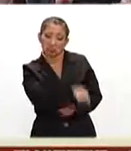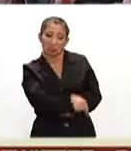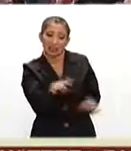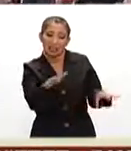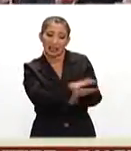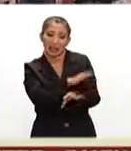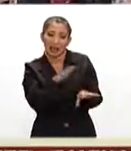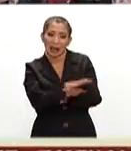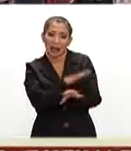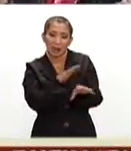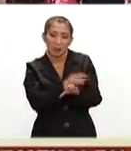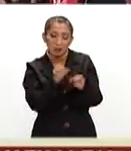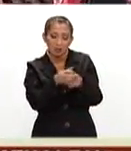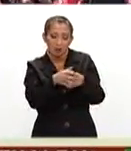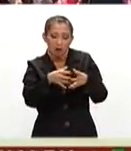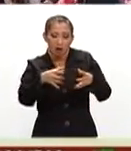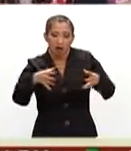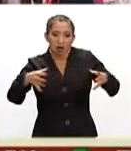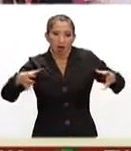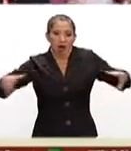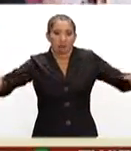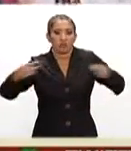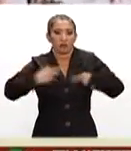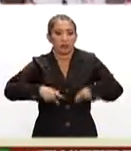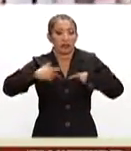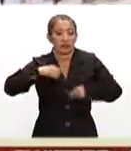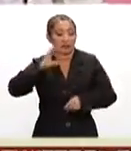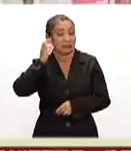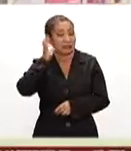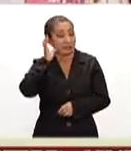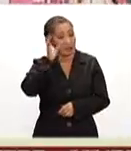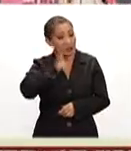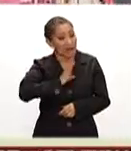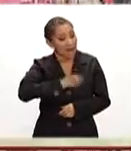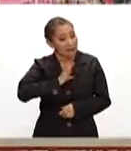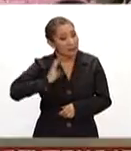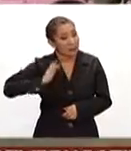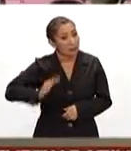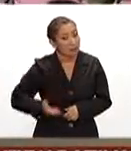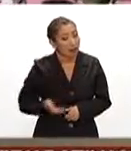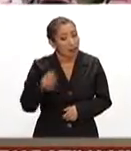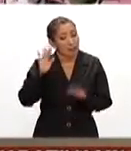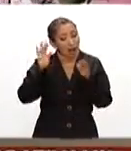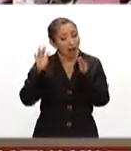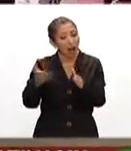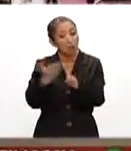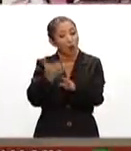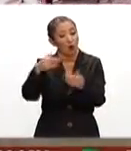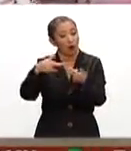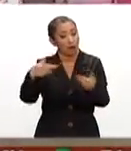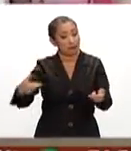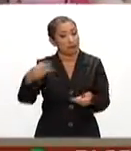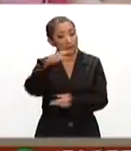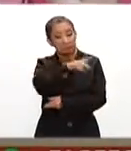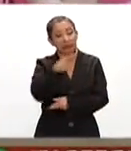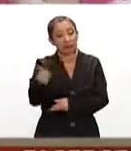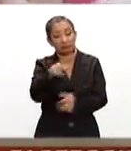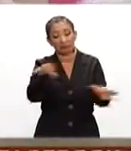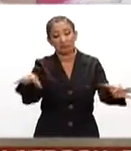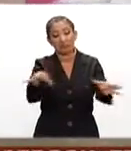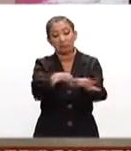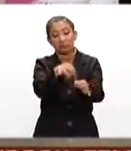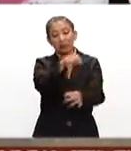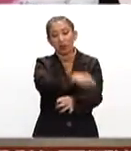cambio demográfico que está teniendo nuestro país. El cáncer de mama específicamente está muy relacionado